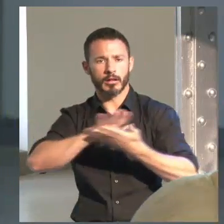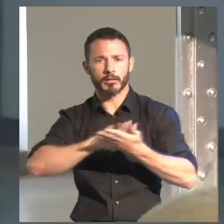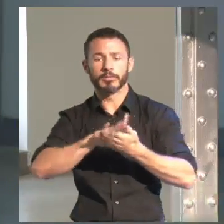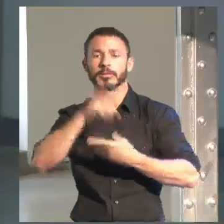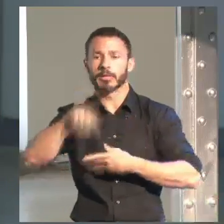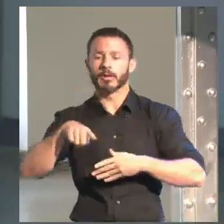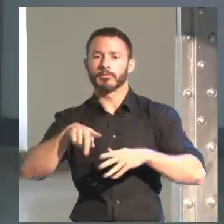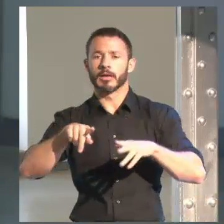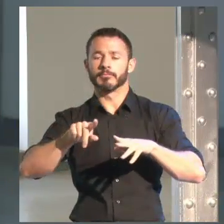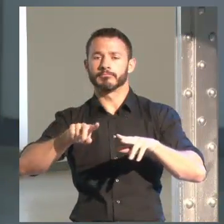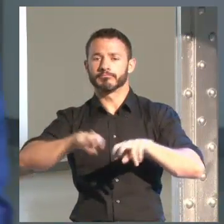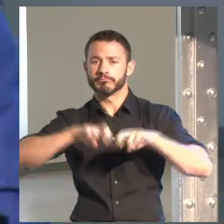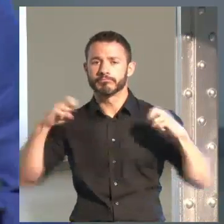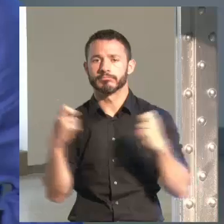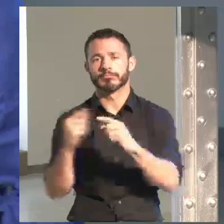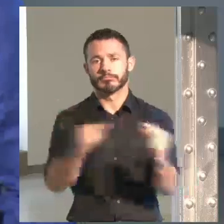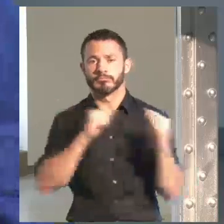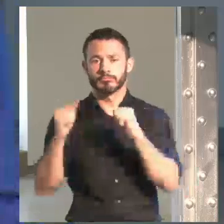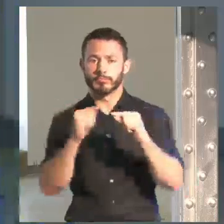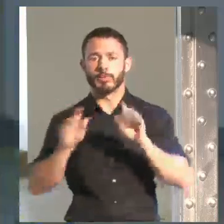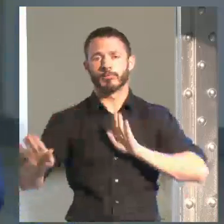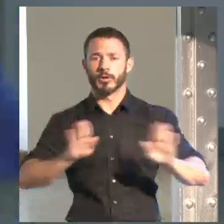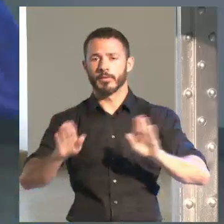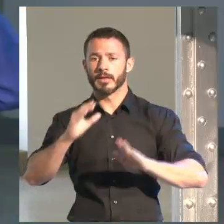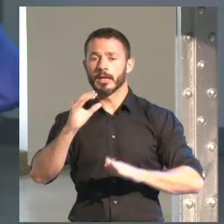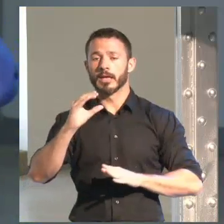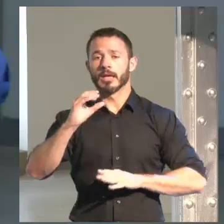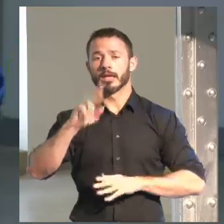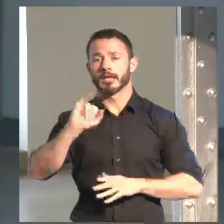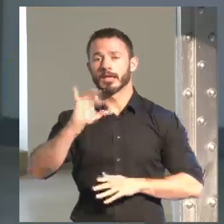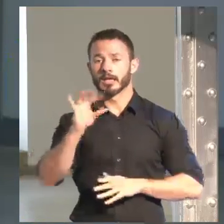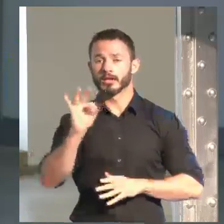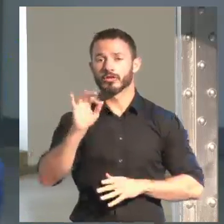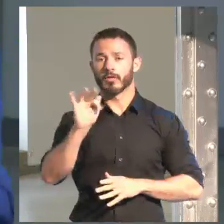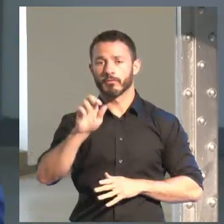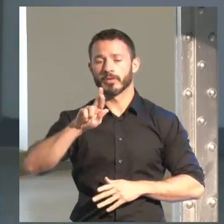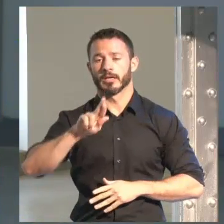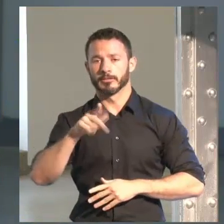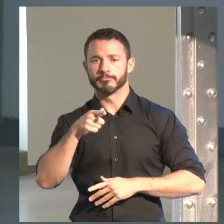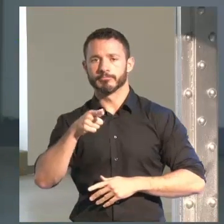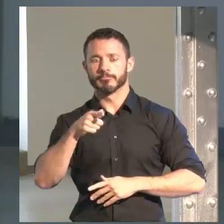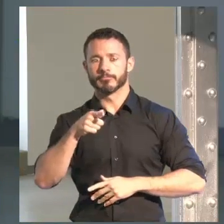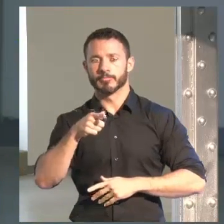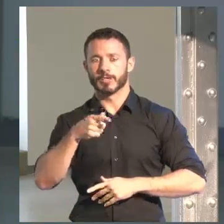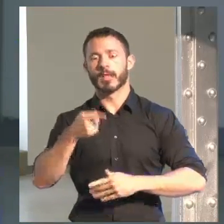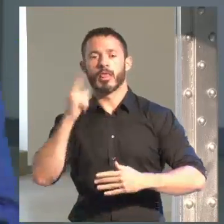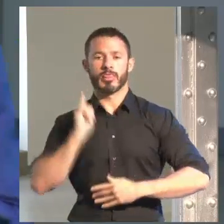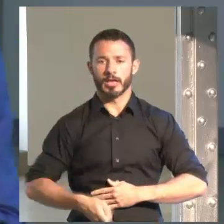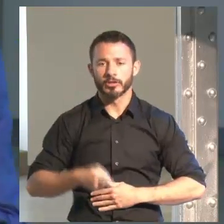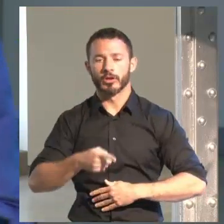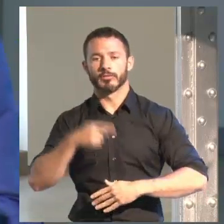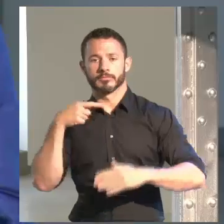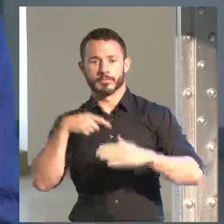mesa redonda que va a estar moderada por Christoph Stick, director de Políticas Públicas e Internet de Telefónica, junto